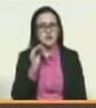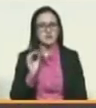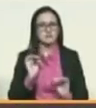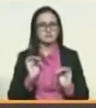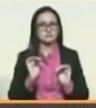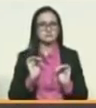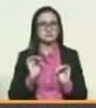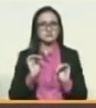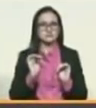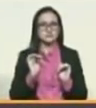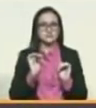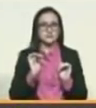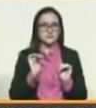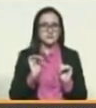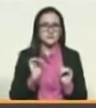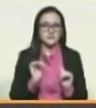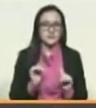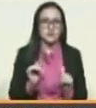apenas acabamos de enviar